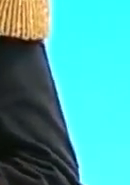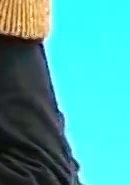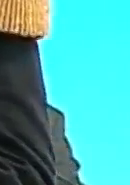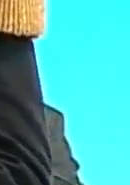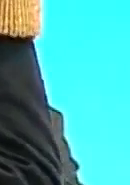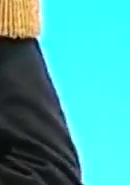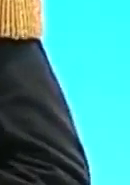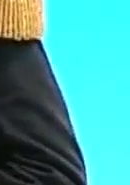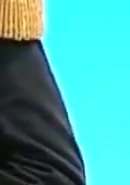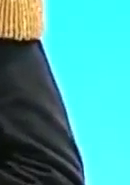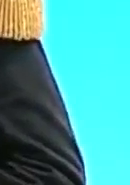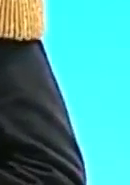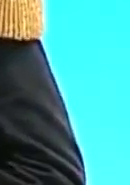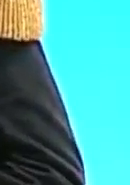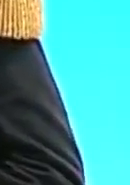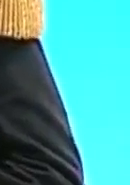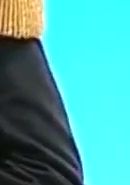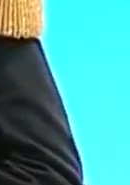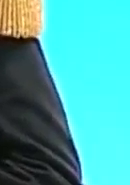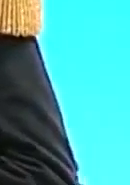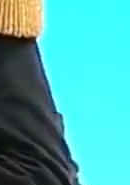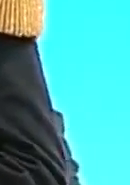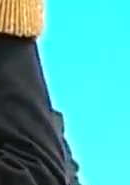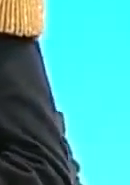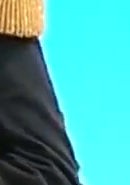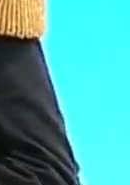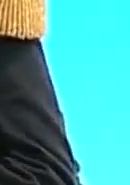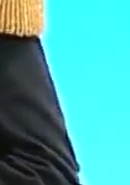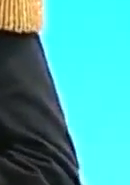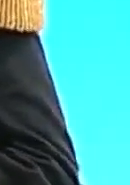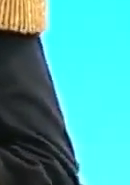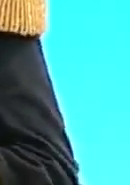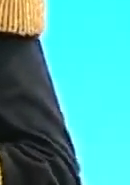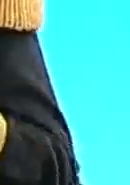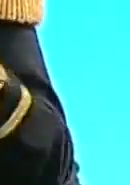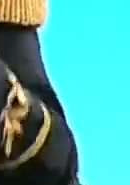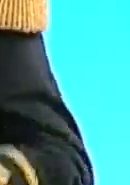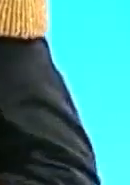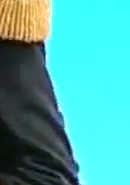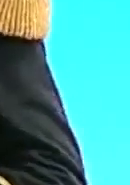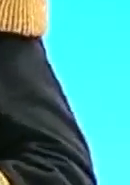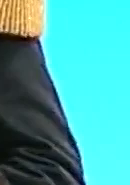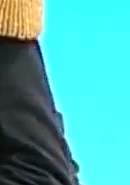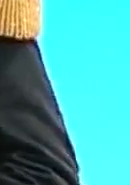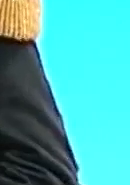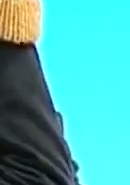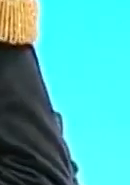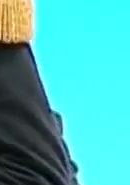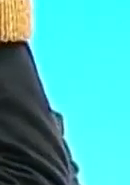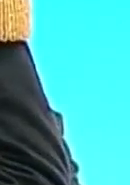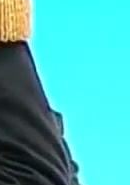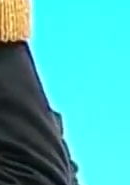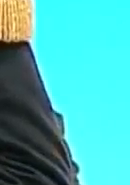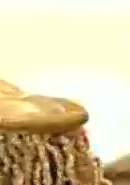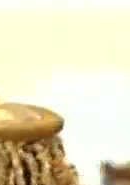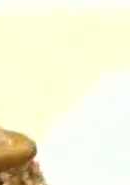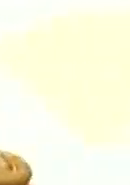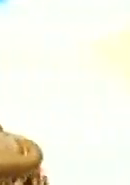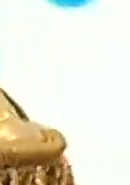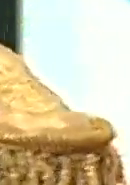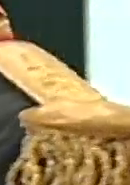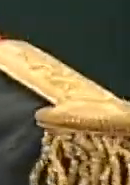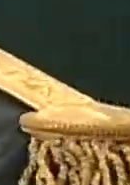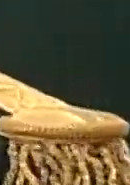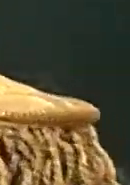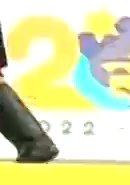verdadera transición para evitar una guerra civil, pero me equivoqué. Hay